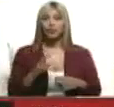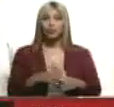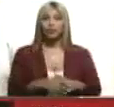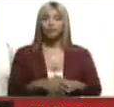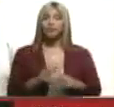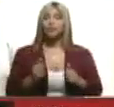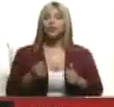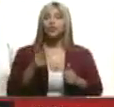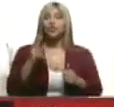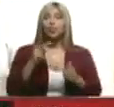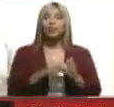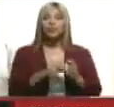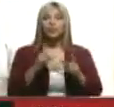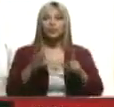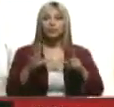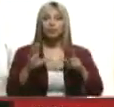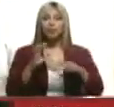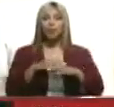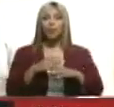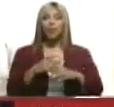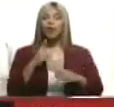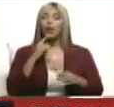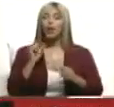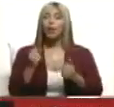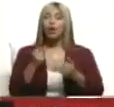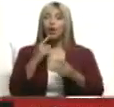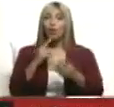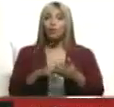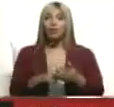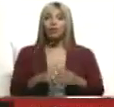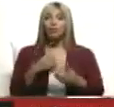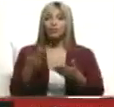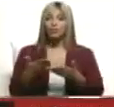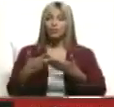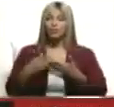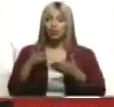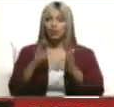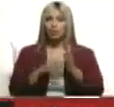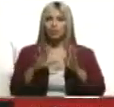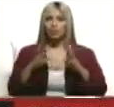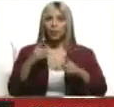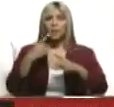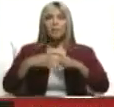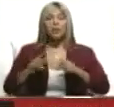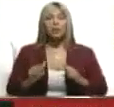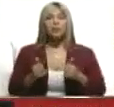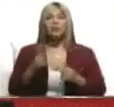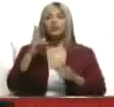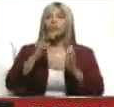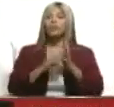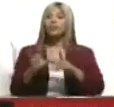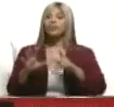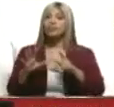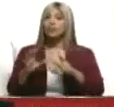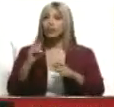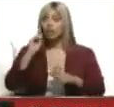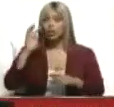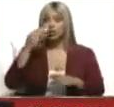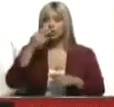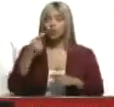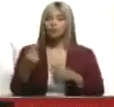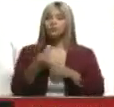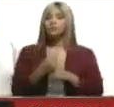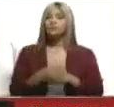de 2017, porque el bloqueo total de Citgo se da en 2019. Pero a partir del 2017, el señor Trump, en la